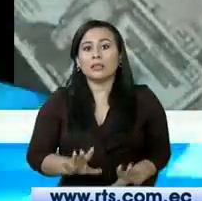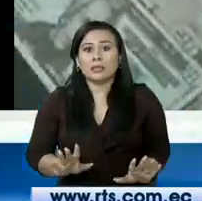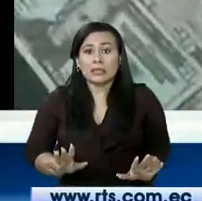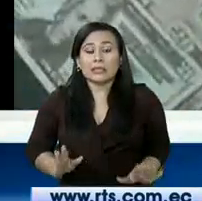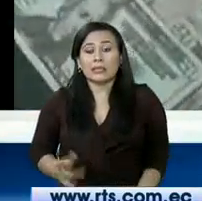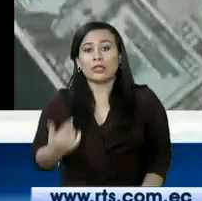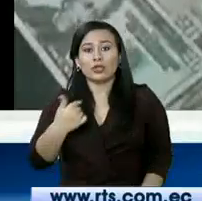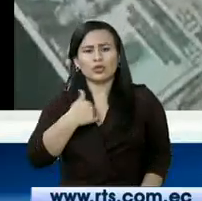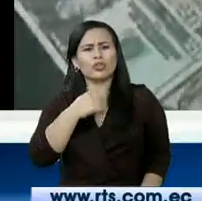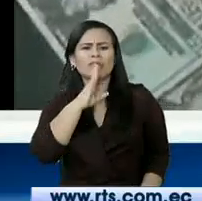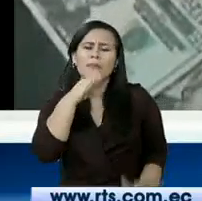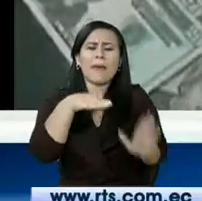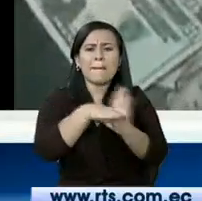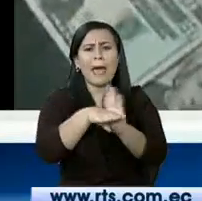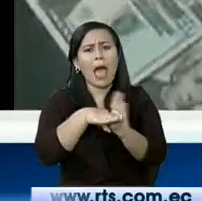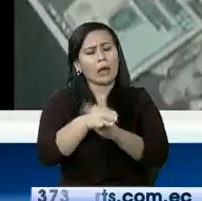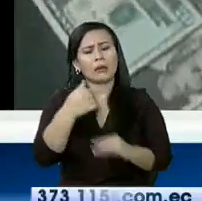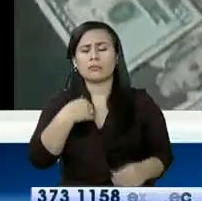cambiarlo